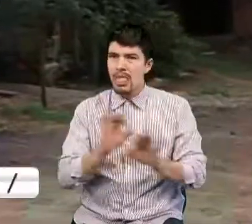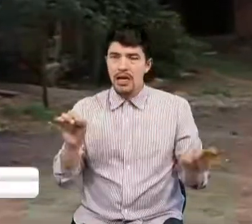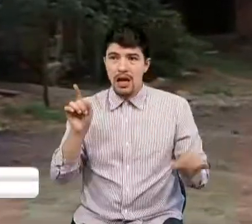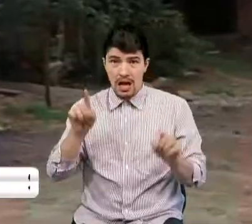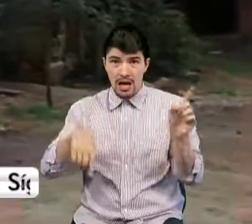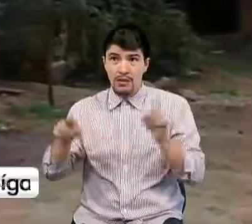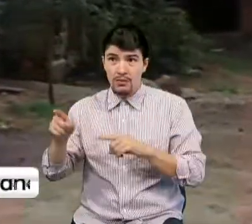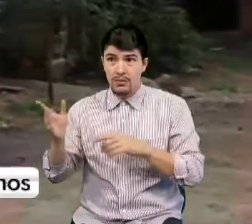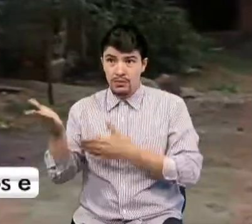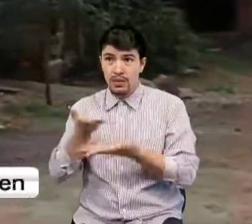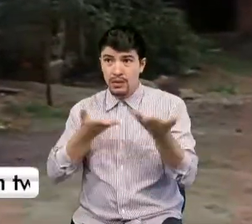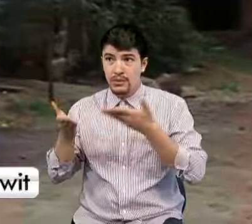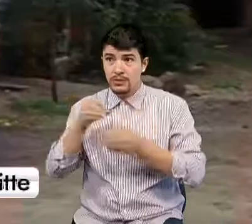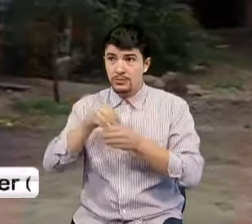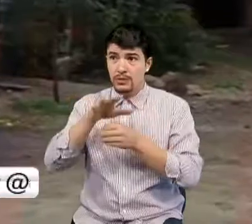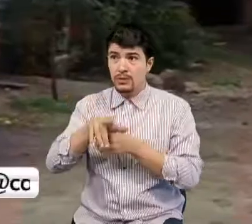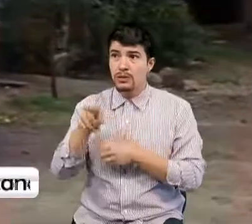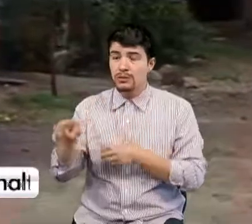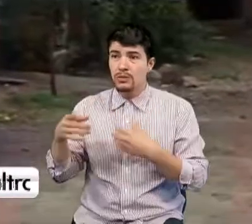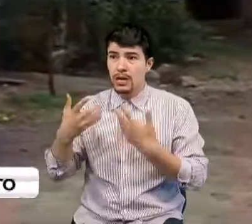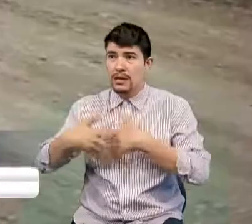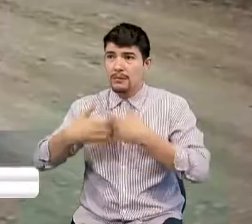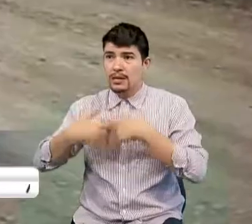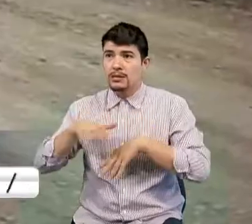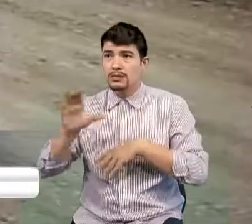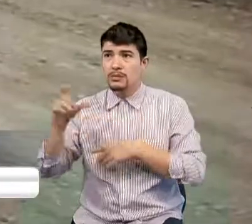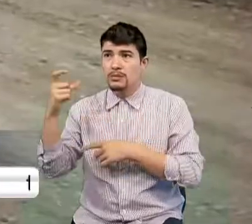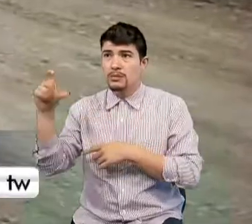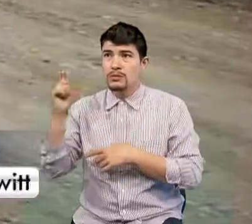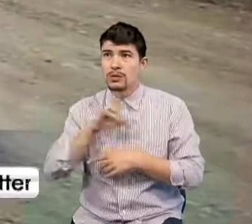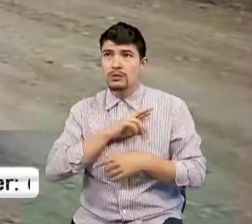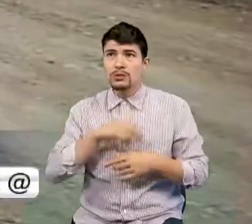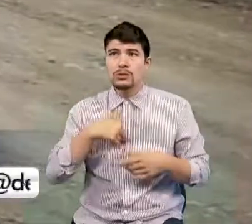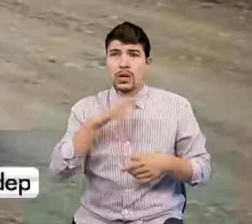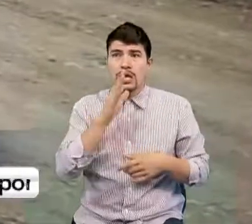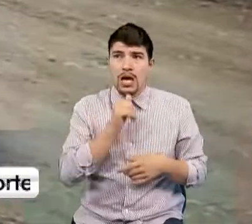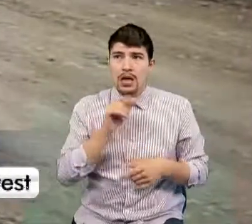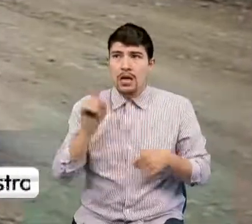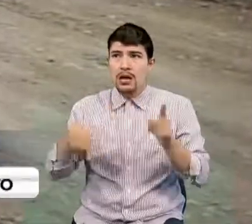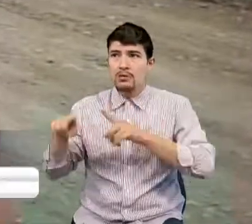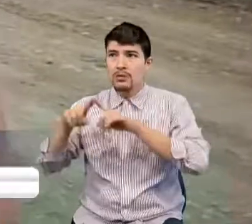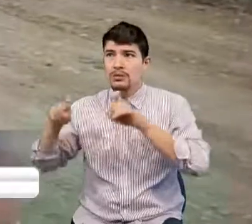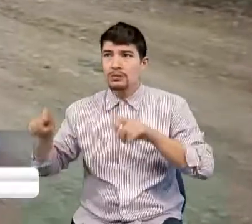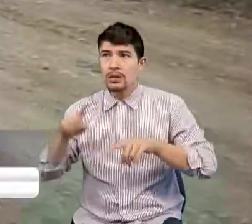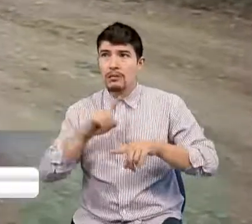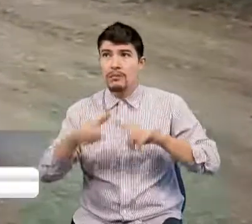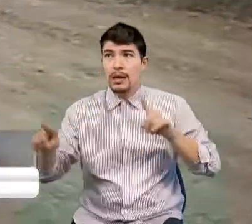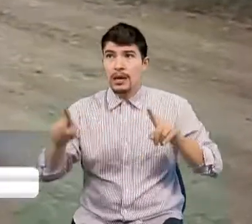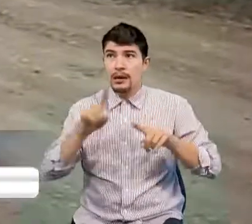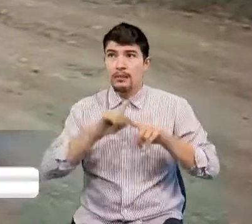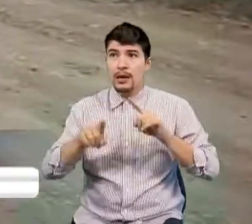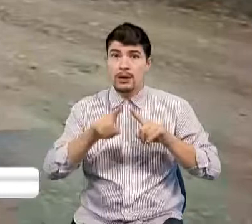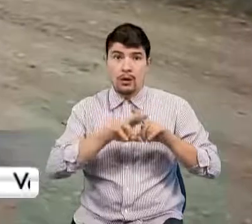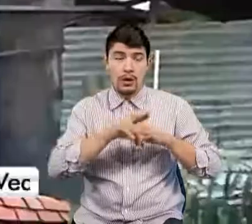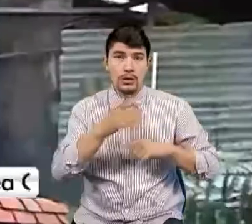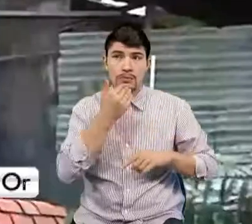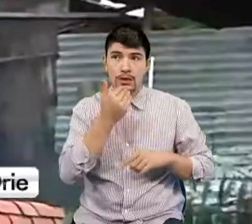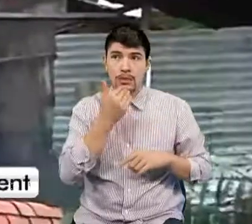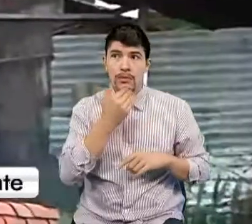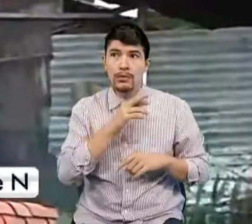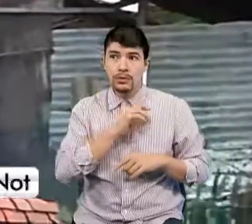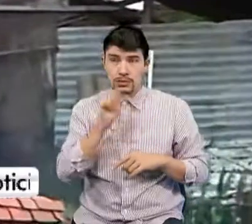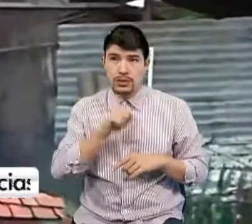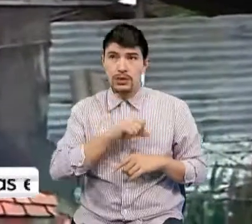recibos de servicios públicos llegan de empresas de cúcuta no son nadie para unas cosas pero para otras y por ejemplo nosotros